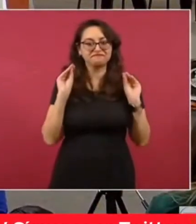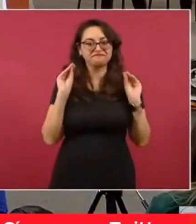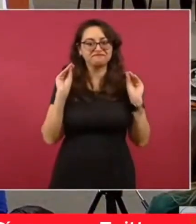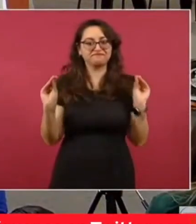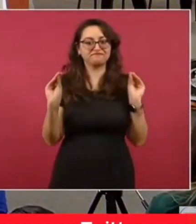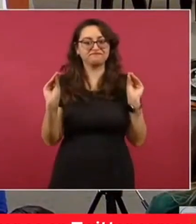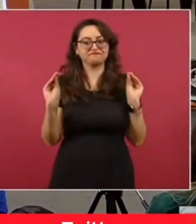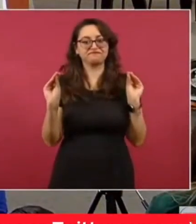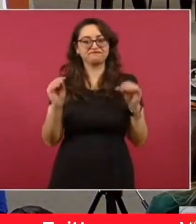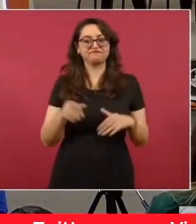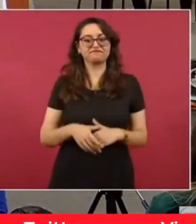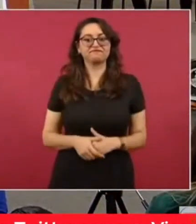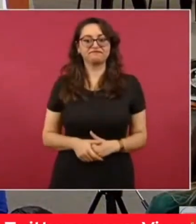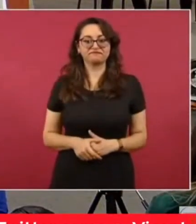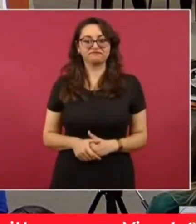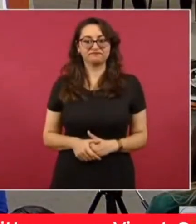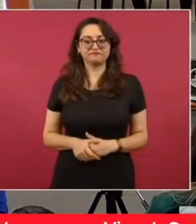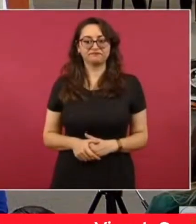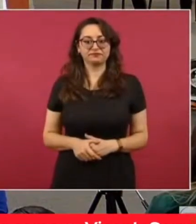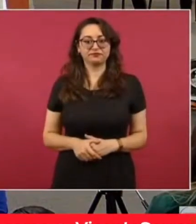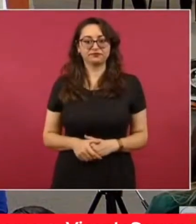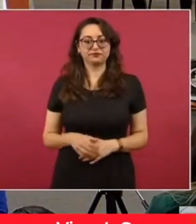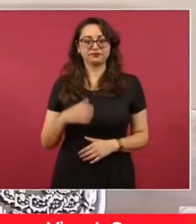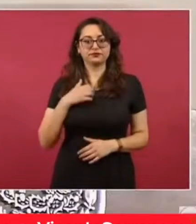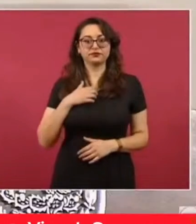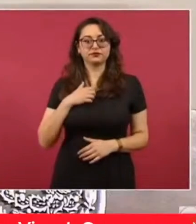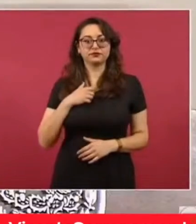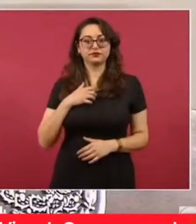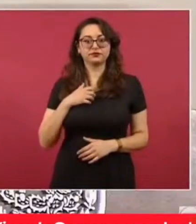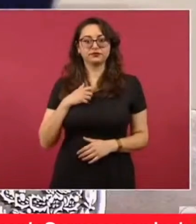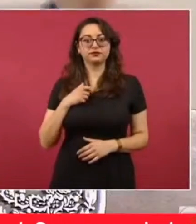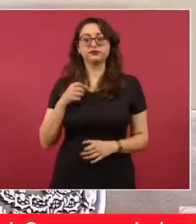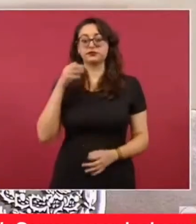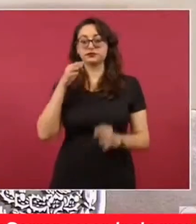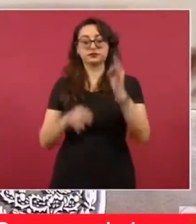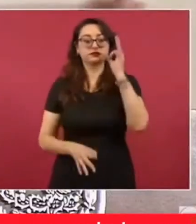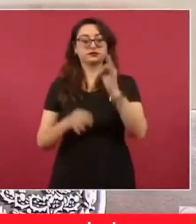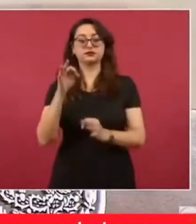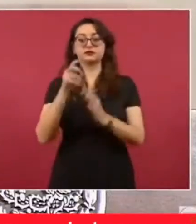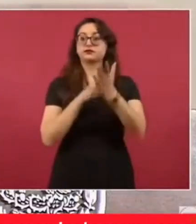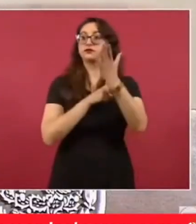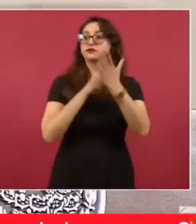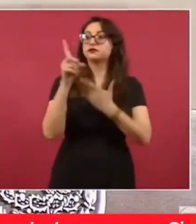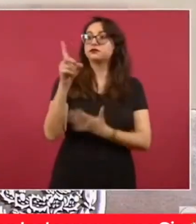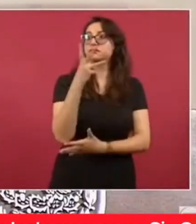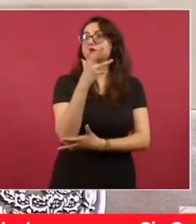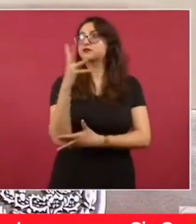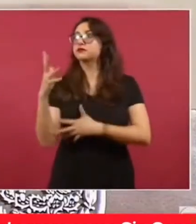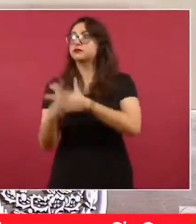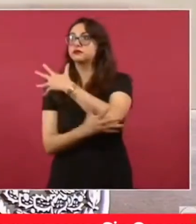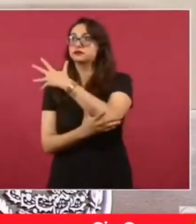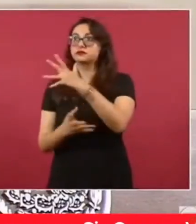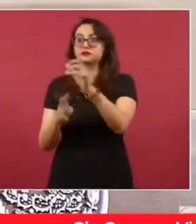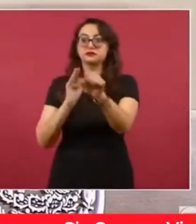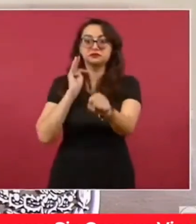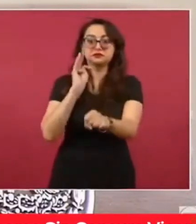tribunal de los derechos de la naturaleza pues esos estaban